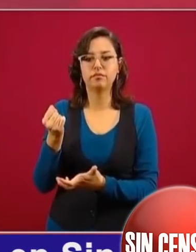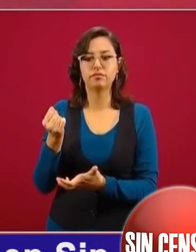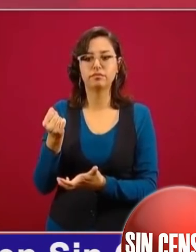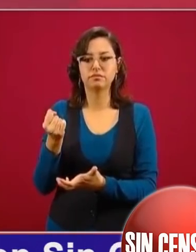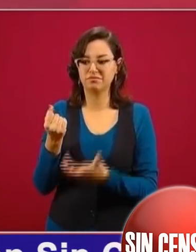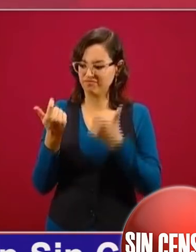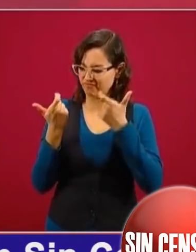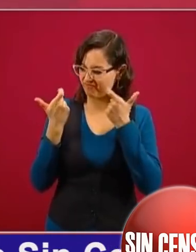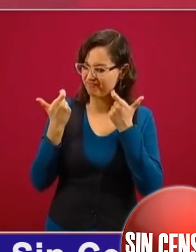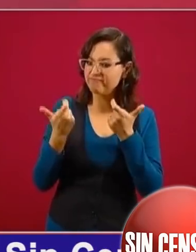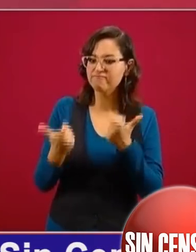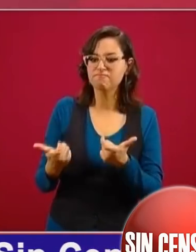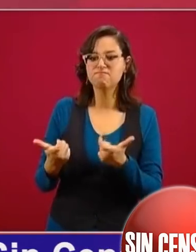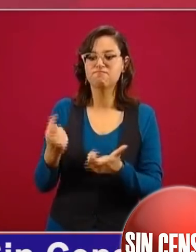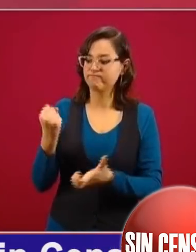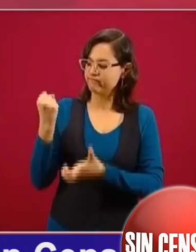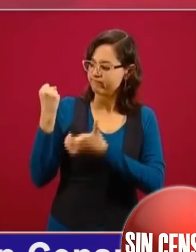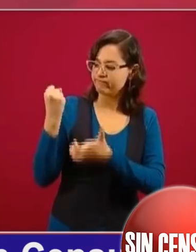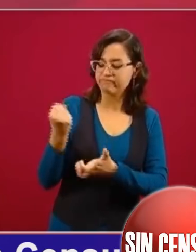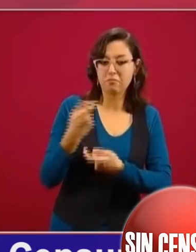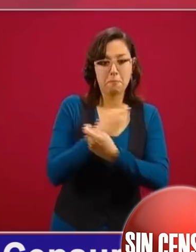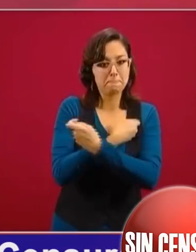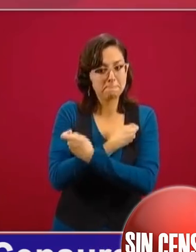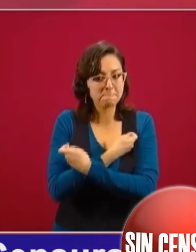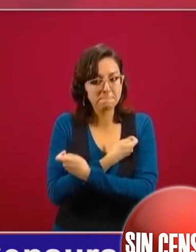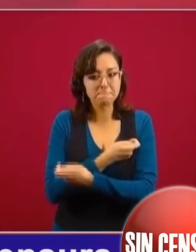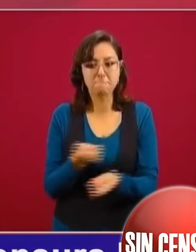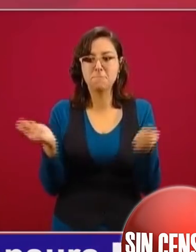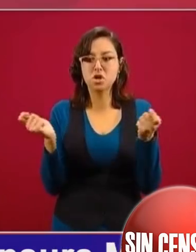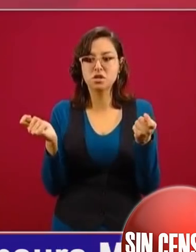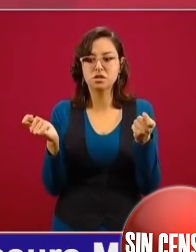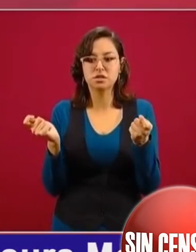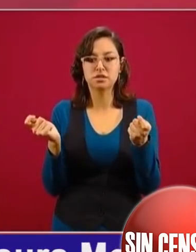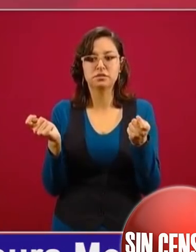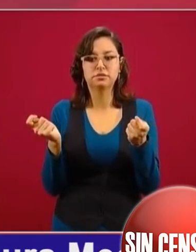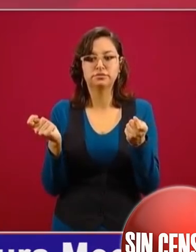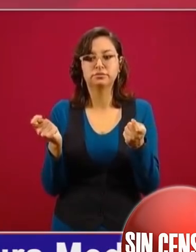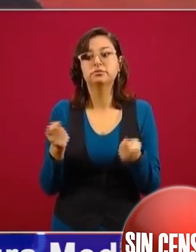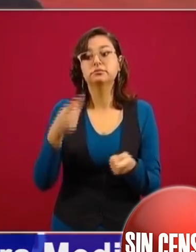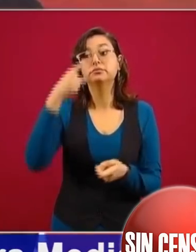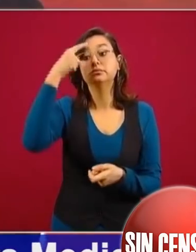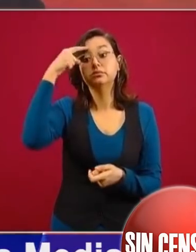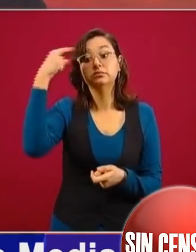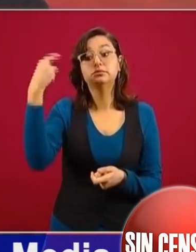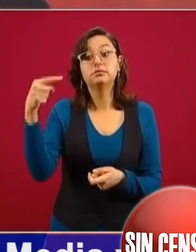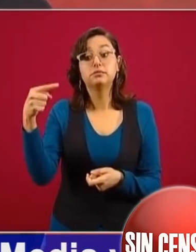mucho dinero para fortalecer la economía